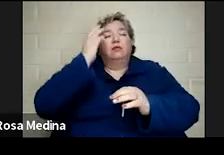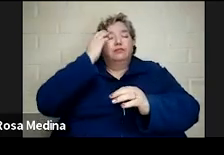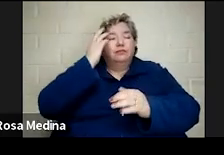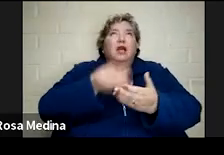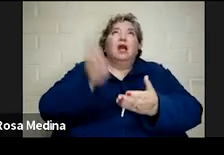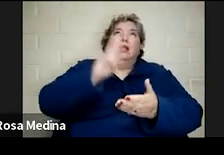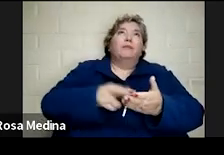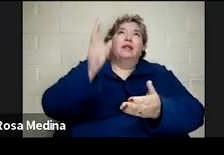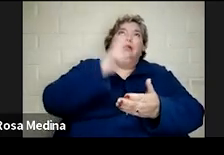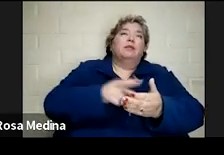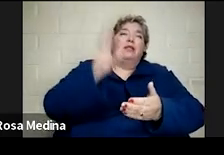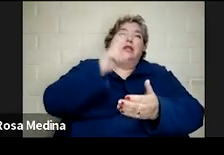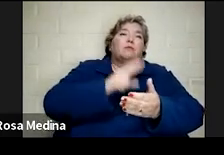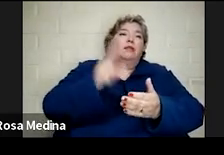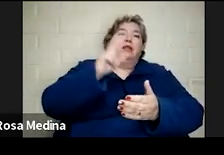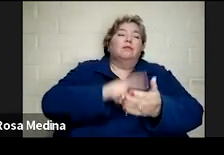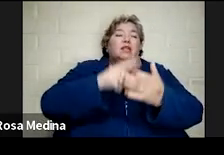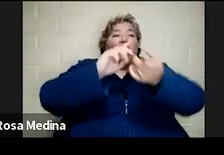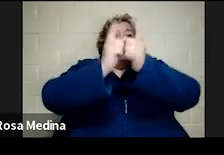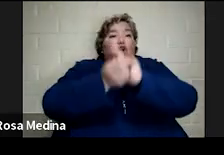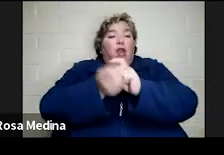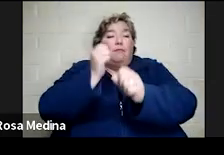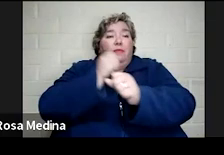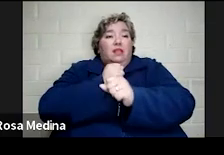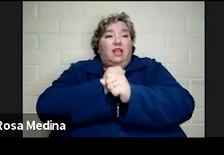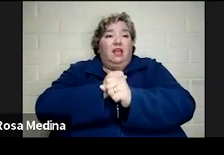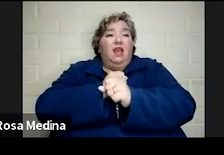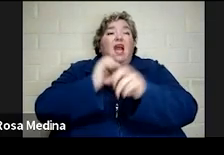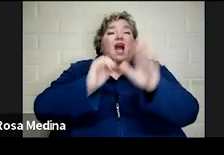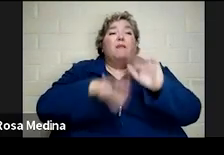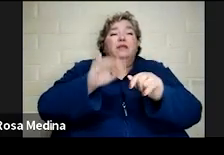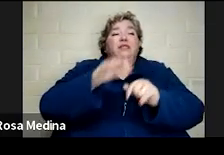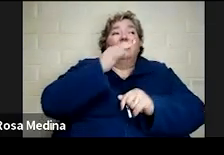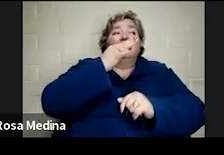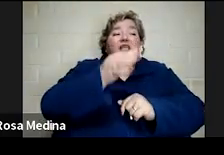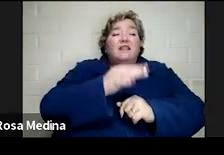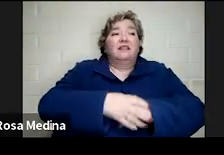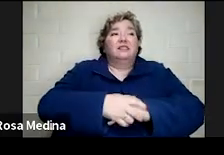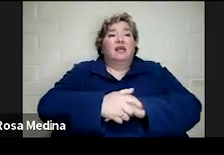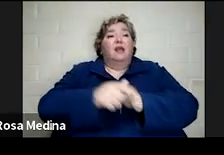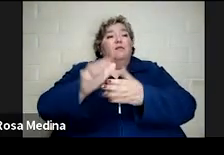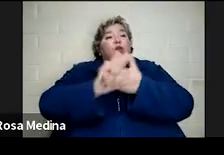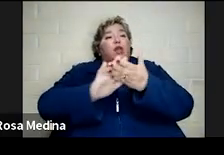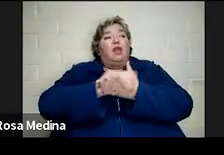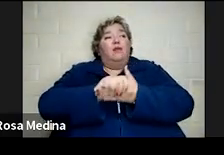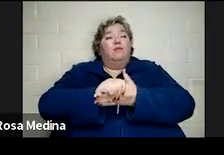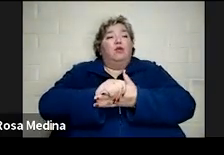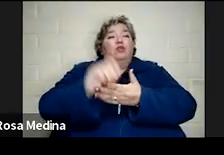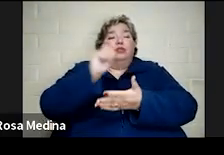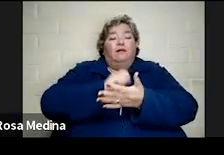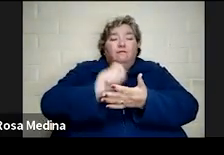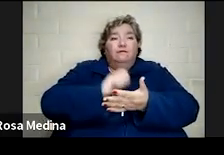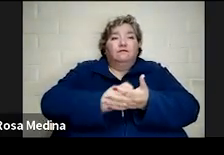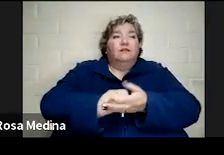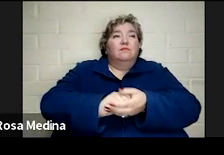cambiar a otra tarea a pesar de que se le haya dicho, ya como por ejemplo están dibujando y le dicen como, déjale un lápiz ahí y ahora vamos a usar la